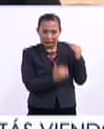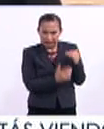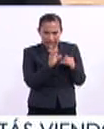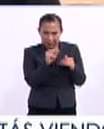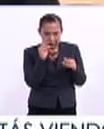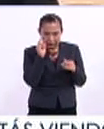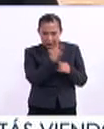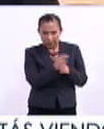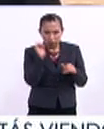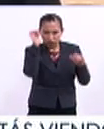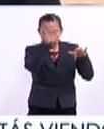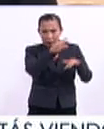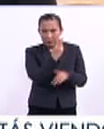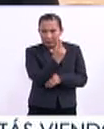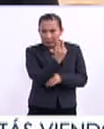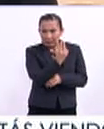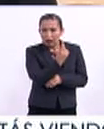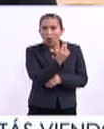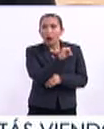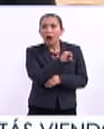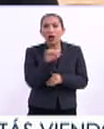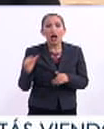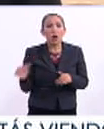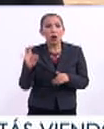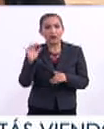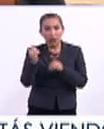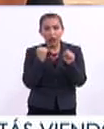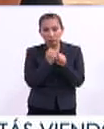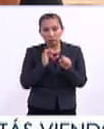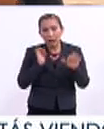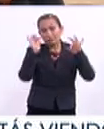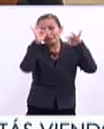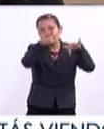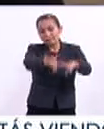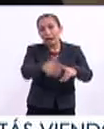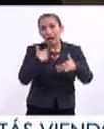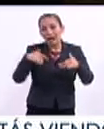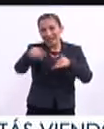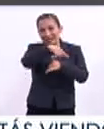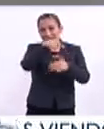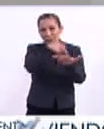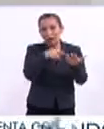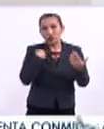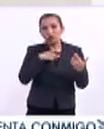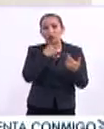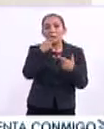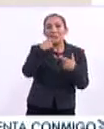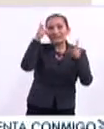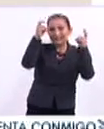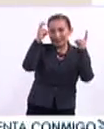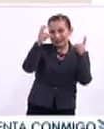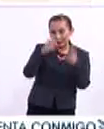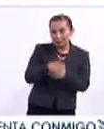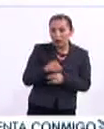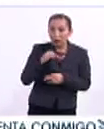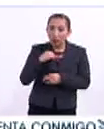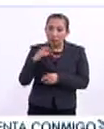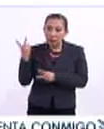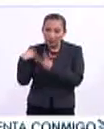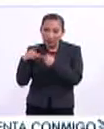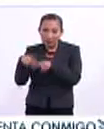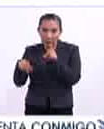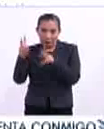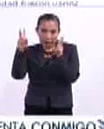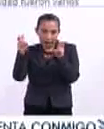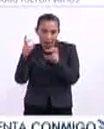tanto. Digamos, entre 25 y 40 hay un sector. Y luego también vienen, depende